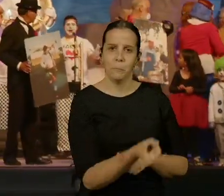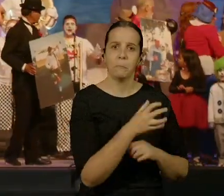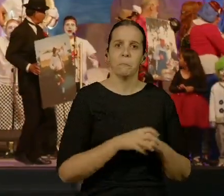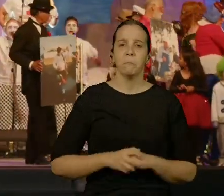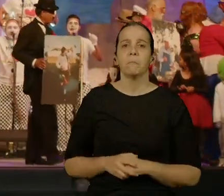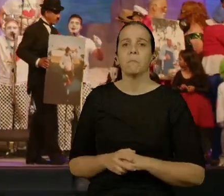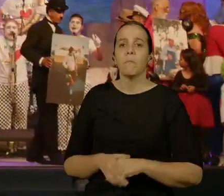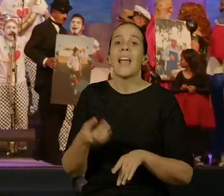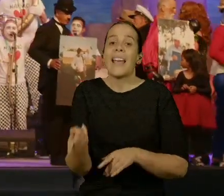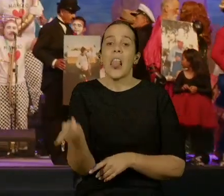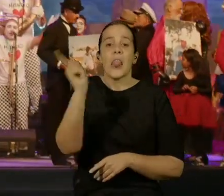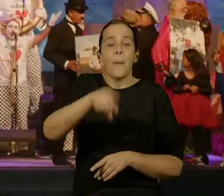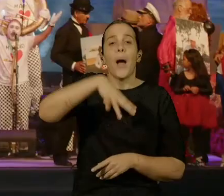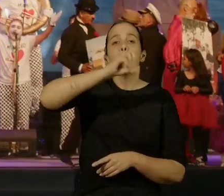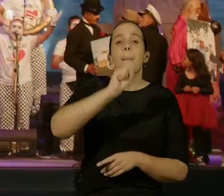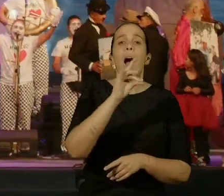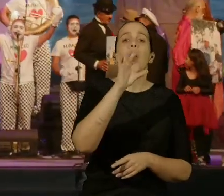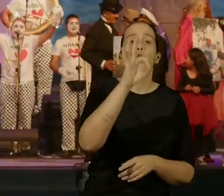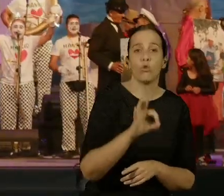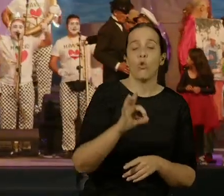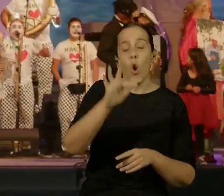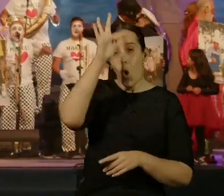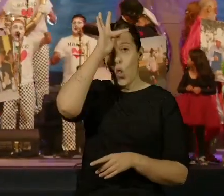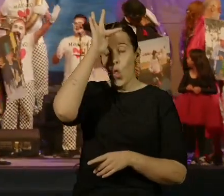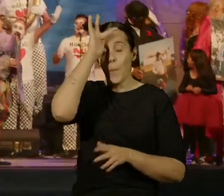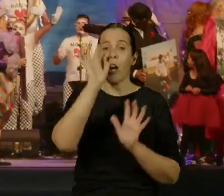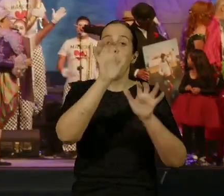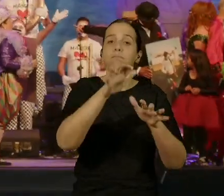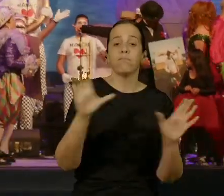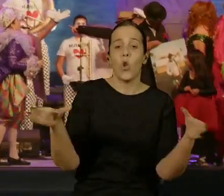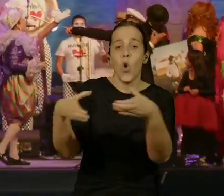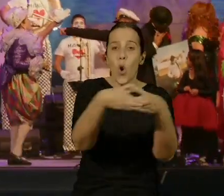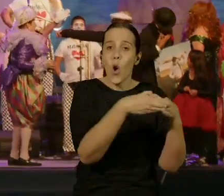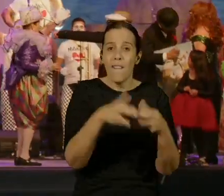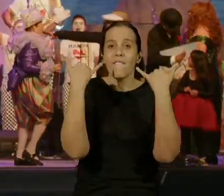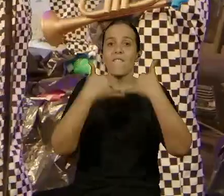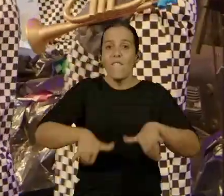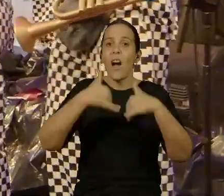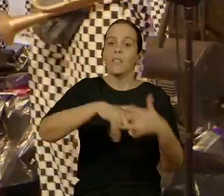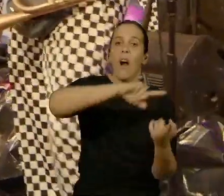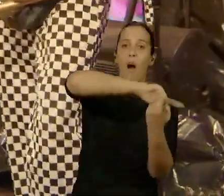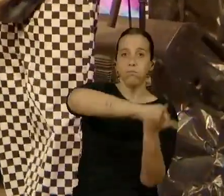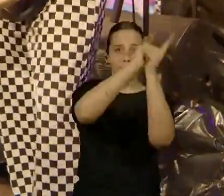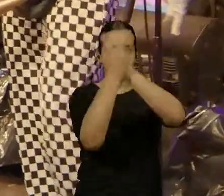Pasó el Chula, Domingo, León, con ellos la fiesta cambió.